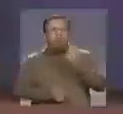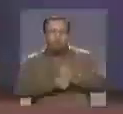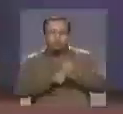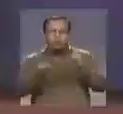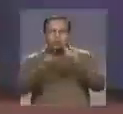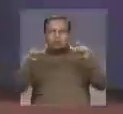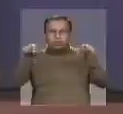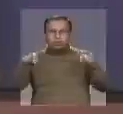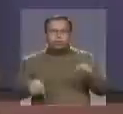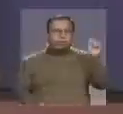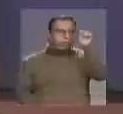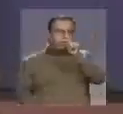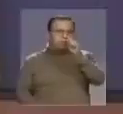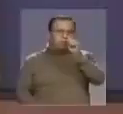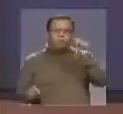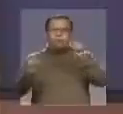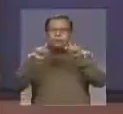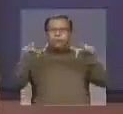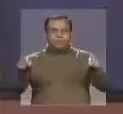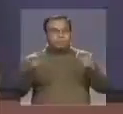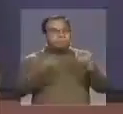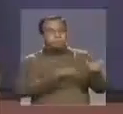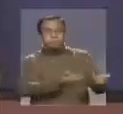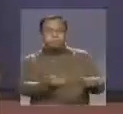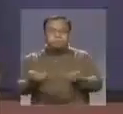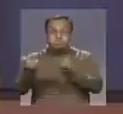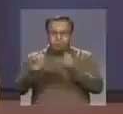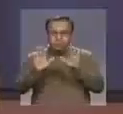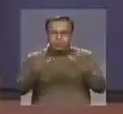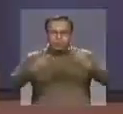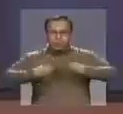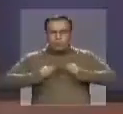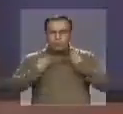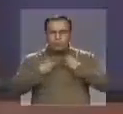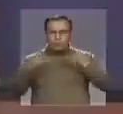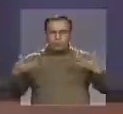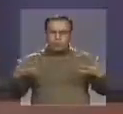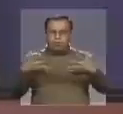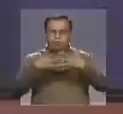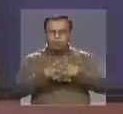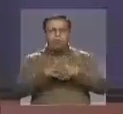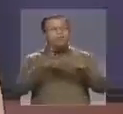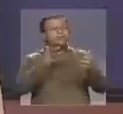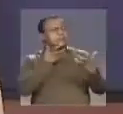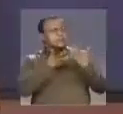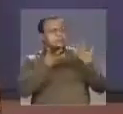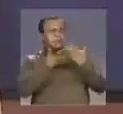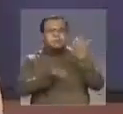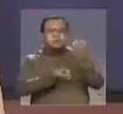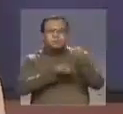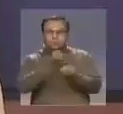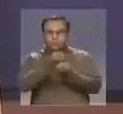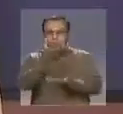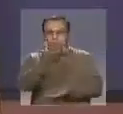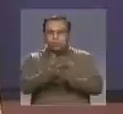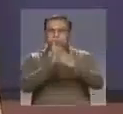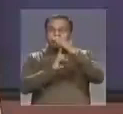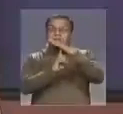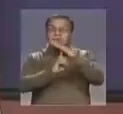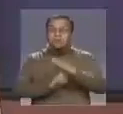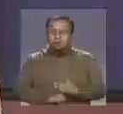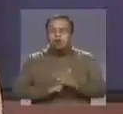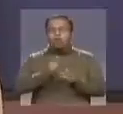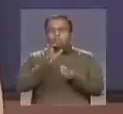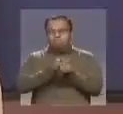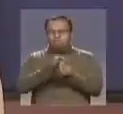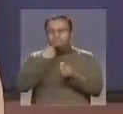mujeres afrodescendientes, sobre todo las realidades mezcladas con estos sistemas estructurales de discriminación y